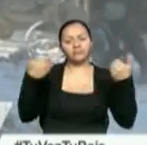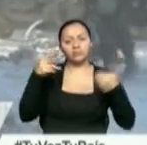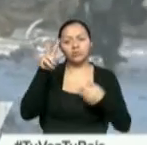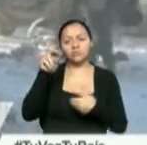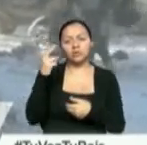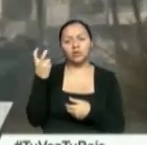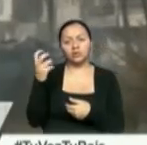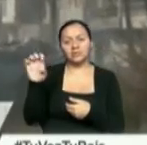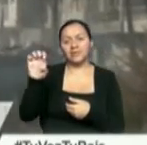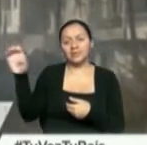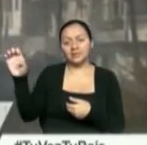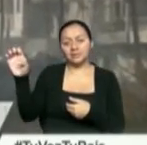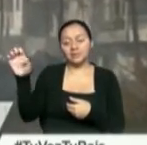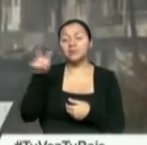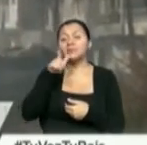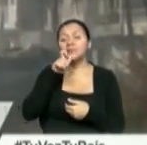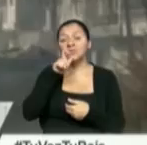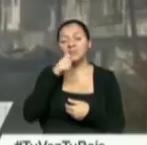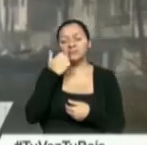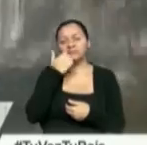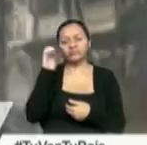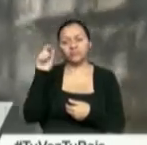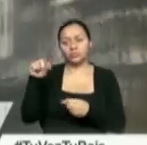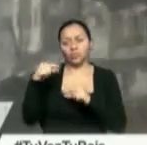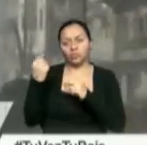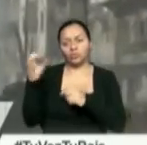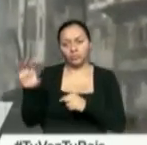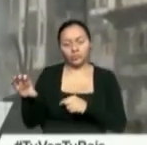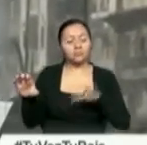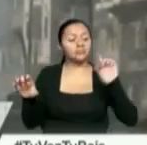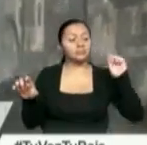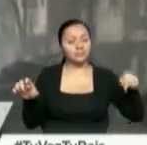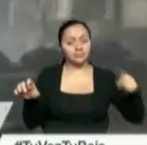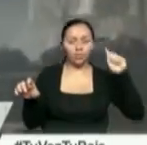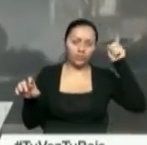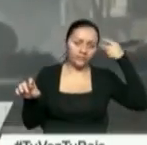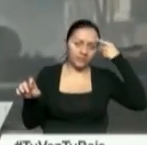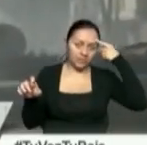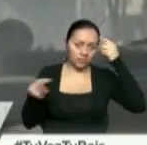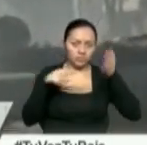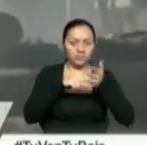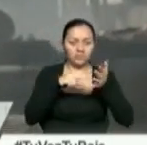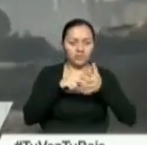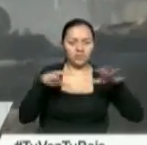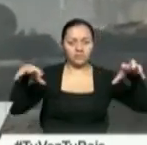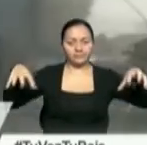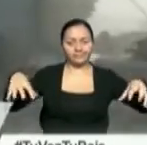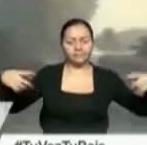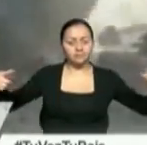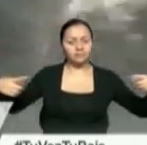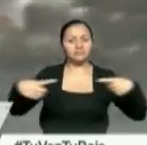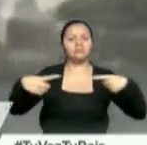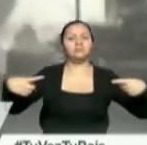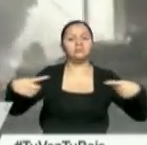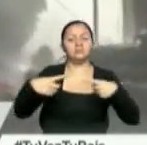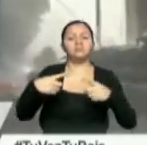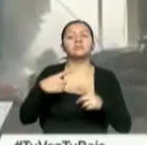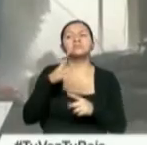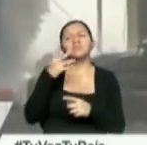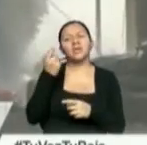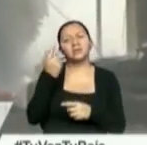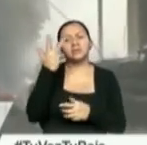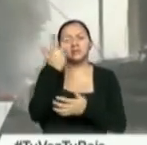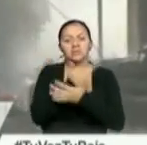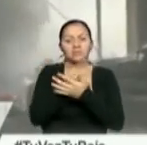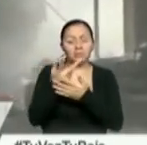entre el este controlado por los rebeldes y el oeste por el gobierno de bashar al-assad pero en menos de un mes una ofensiva del ejército